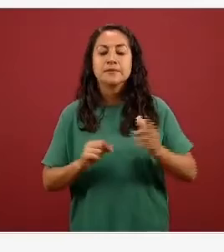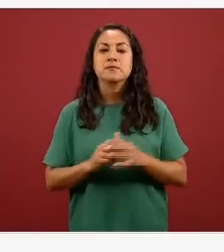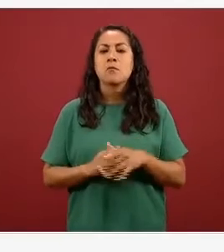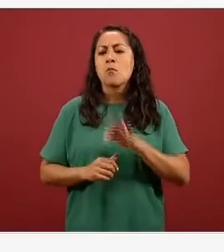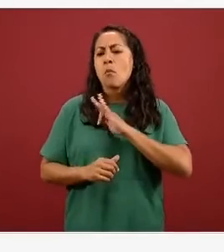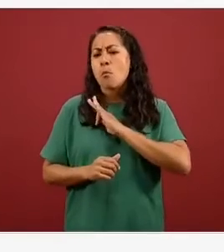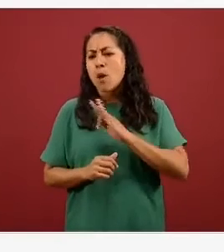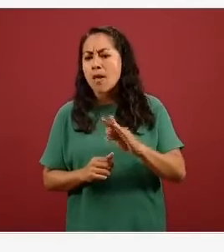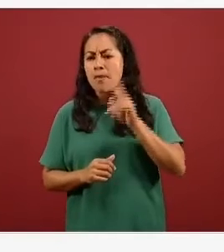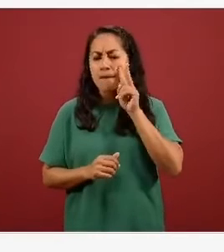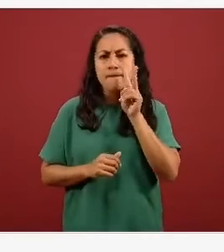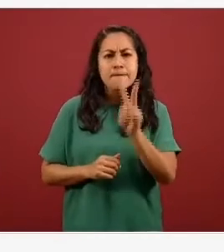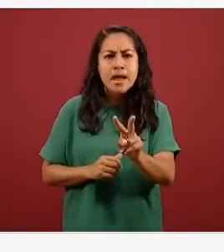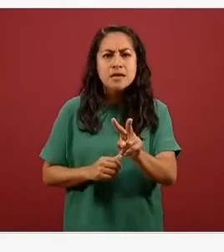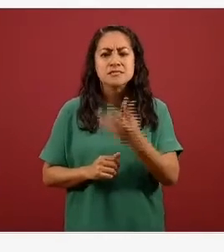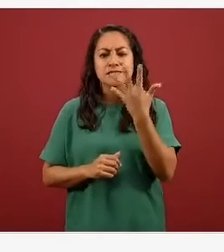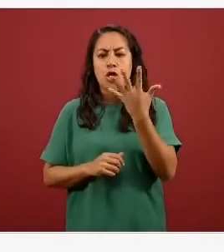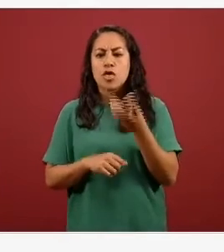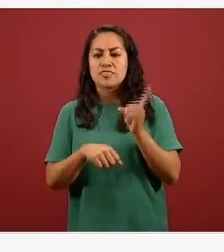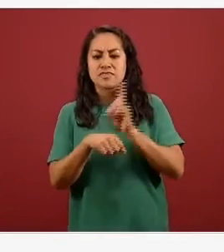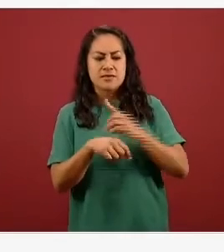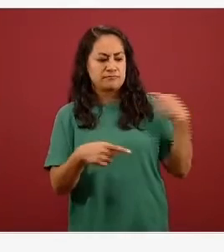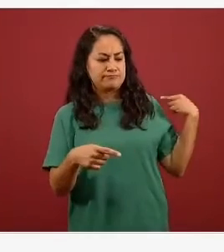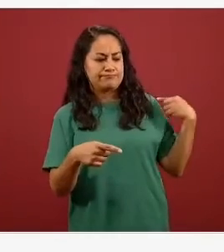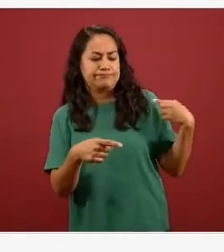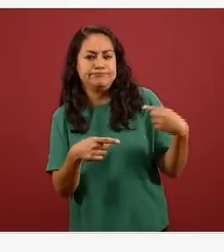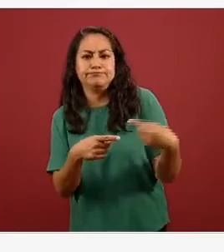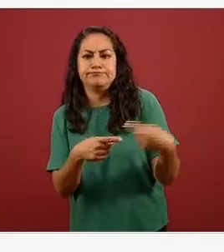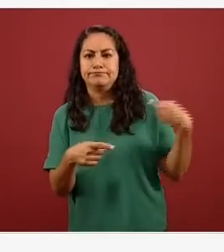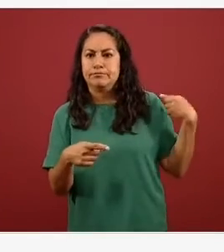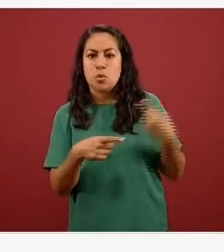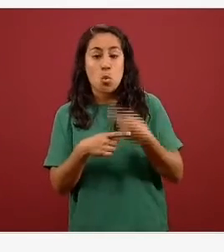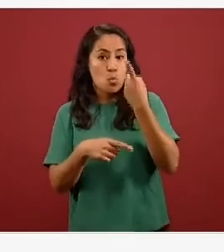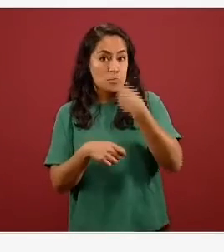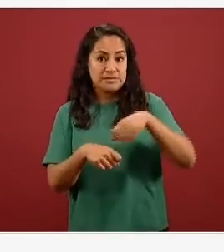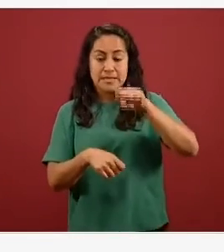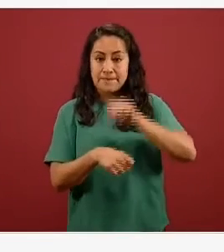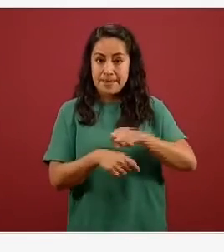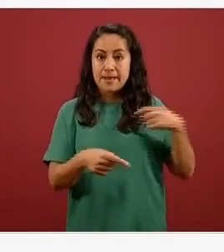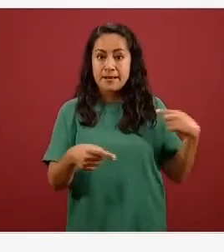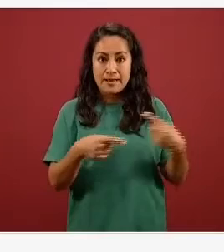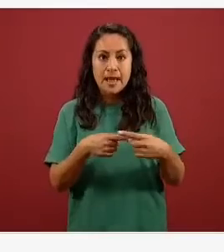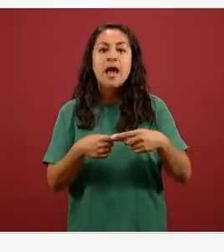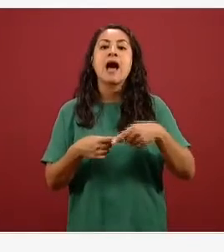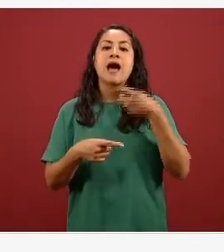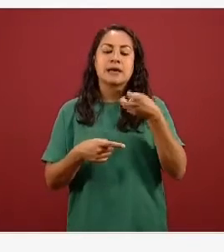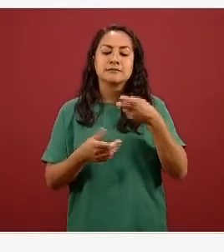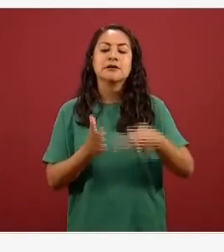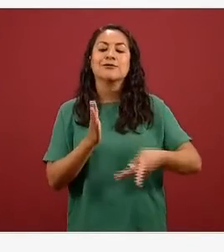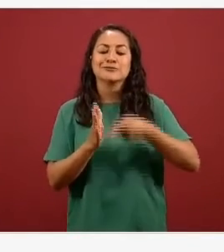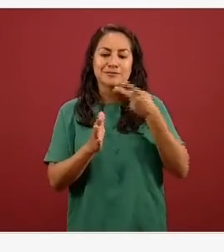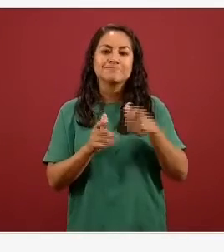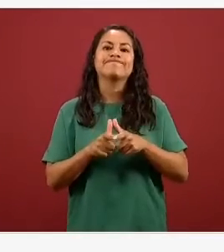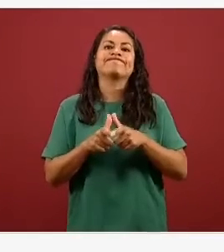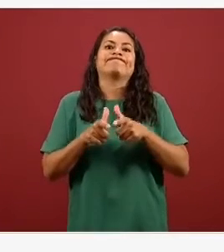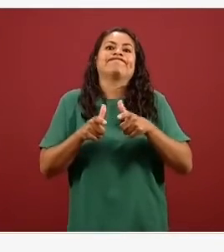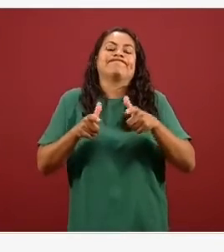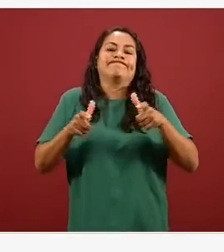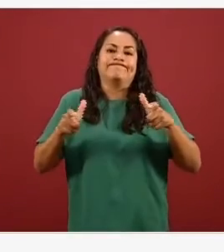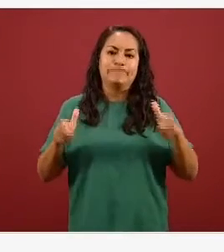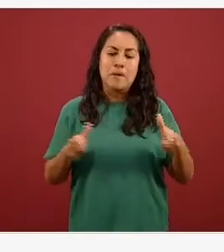los últimos 5 días, podríamos decir para toda esta semana, se vuelve a repetir una tendencia ascendente con una mayor